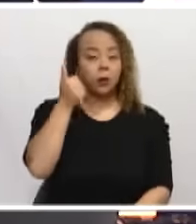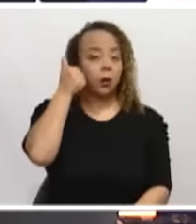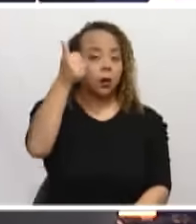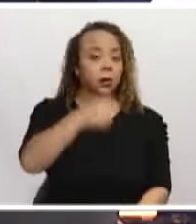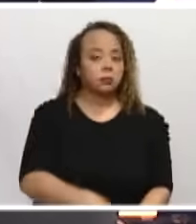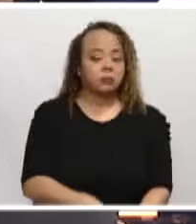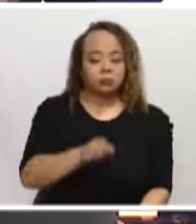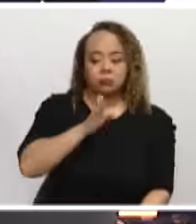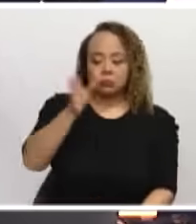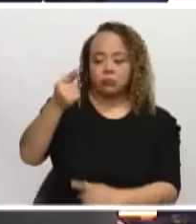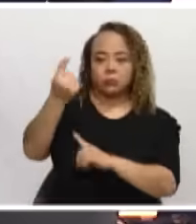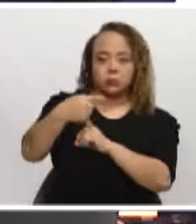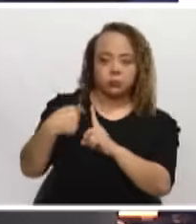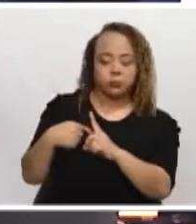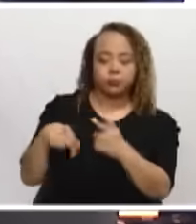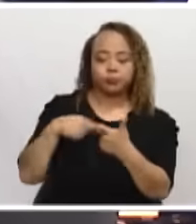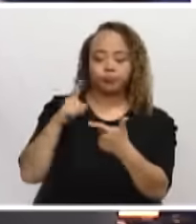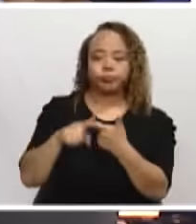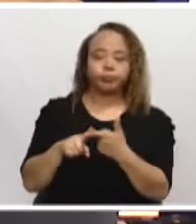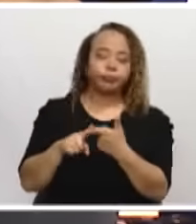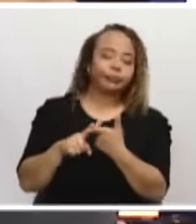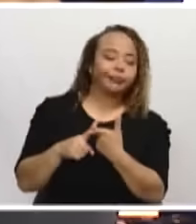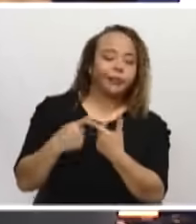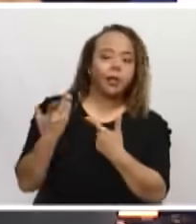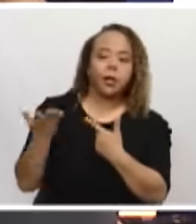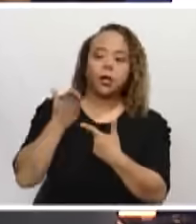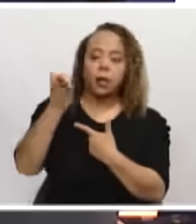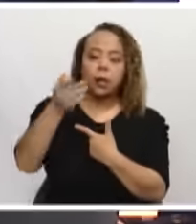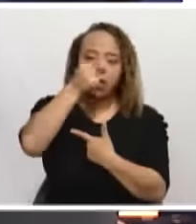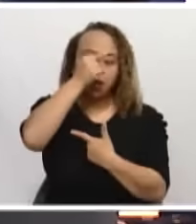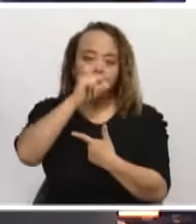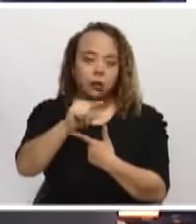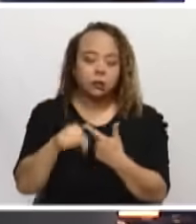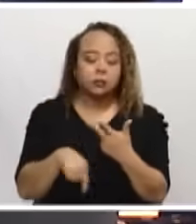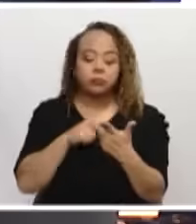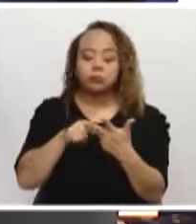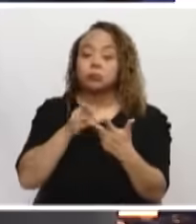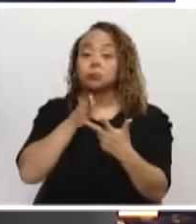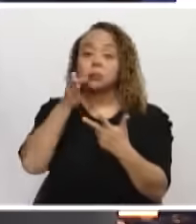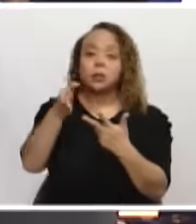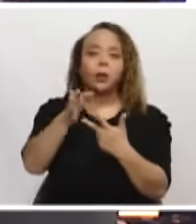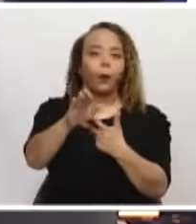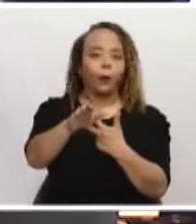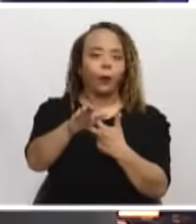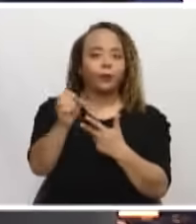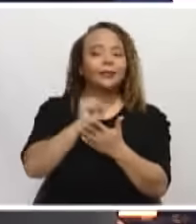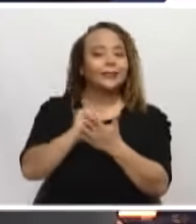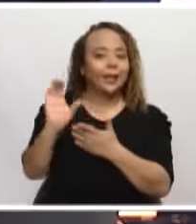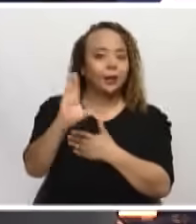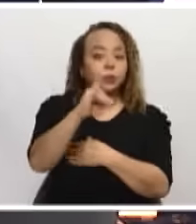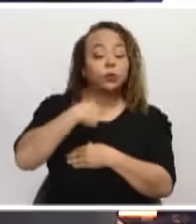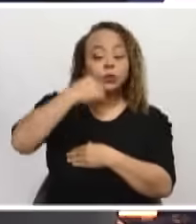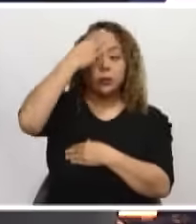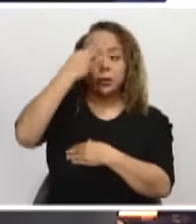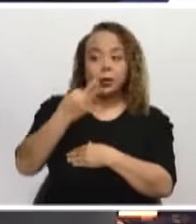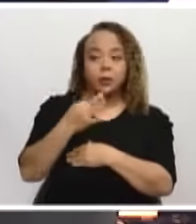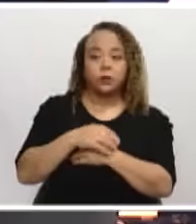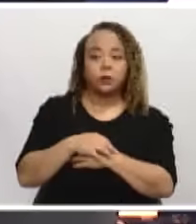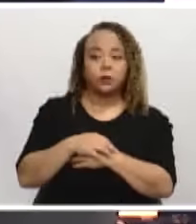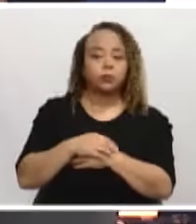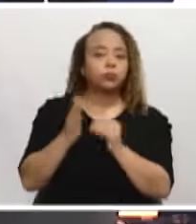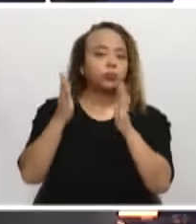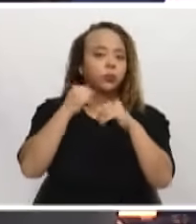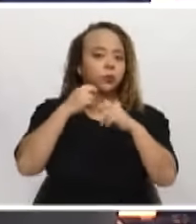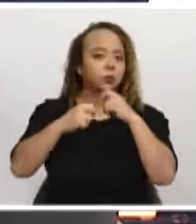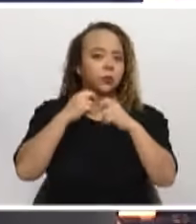que ir a guápiles que ir a Grecia que ir ojo a San Carlos y yo creo que aquí nadie hace escándalos